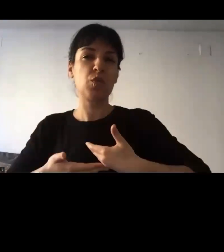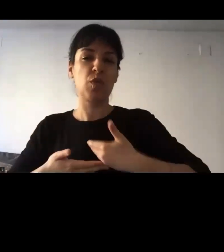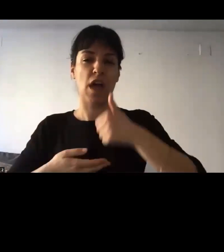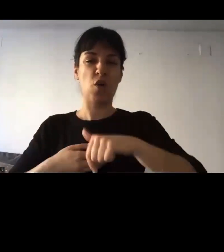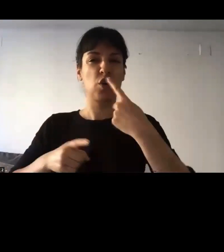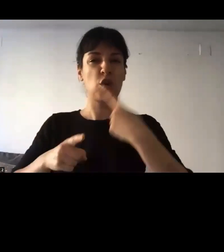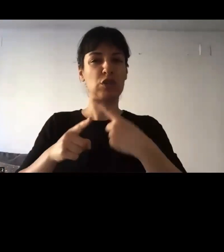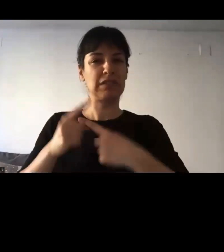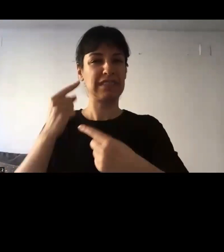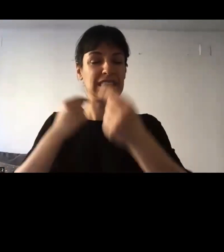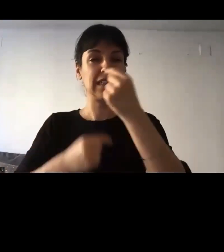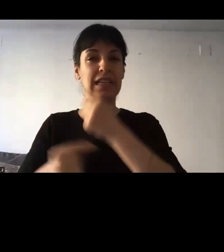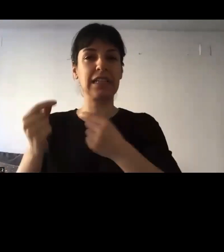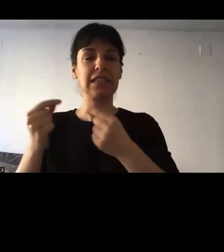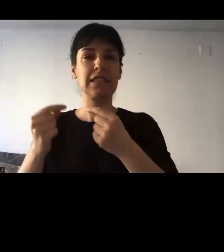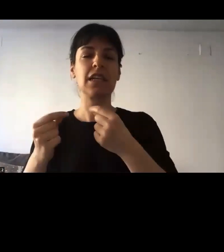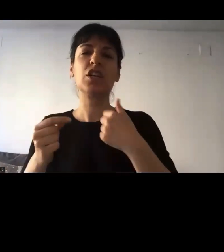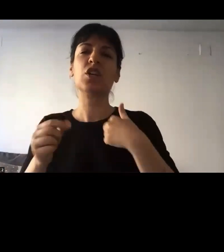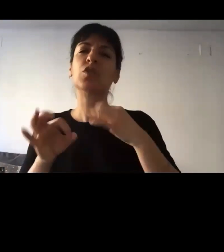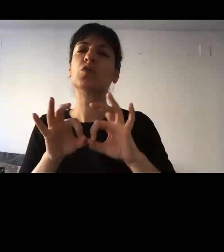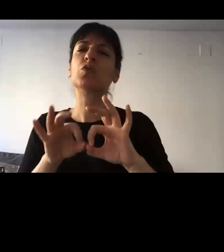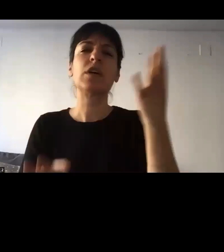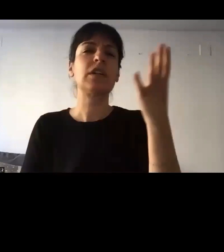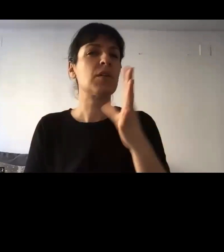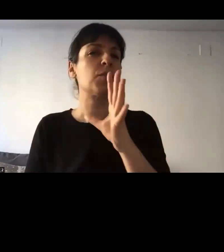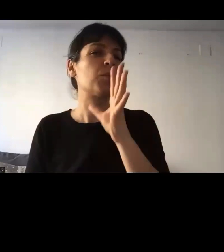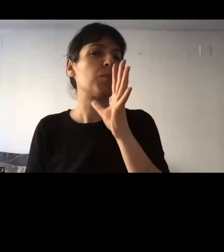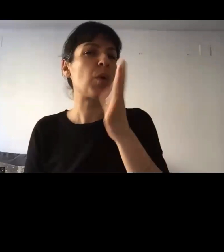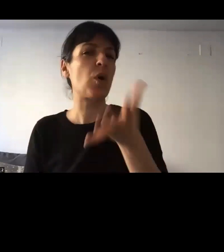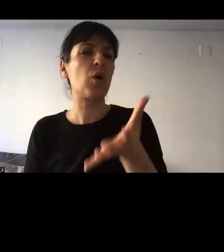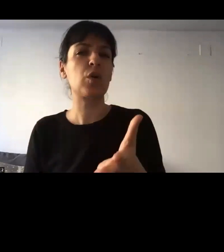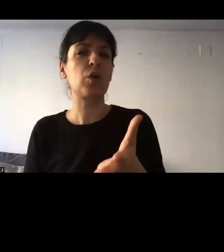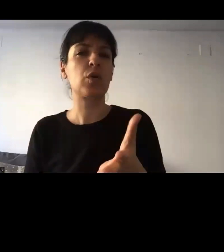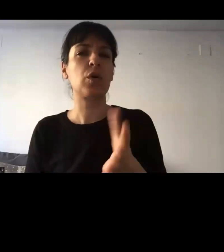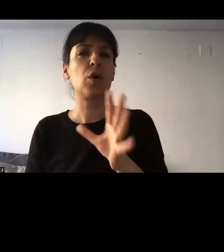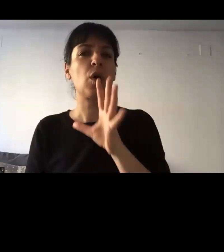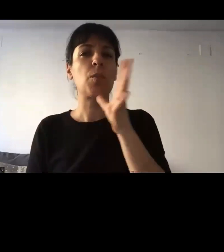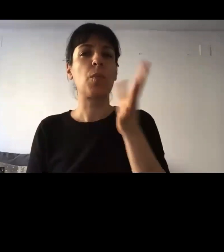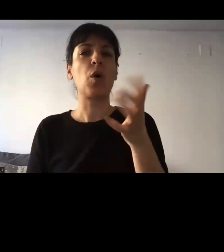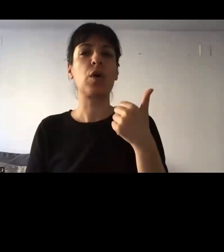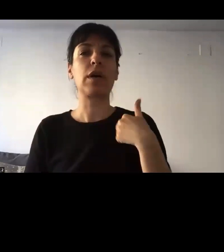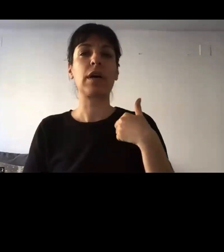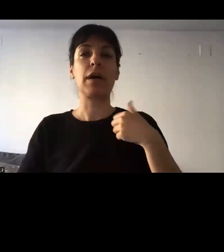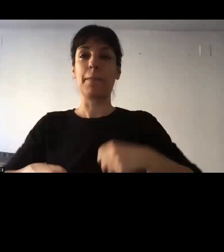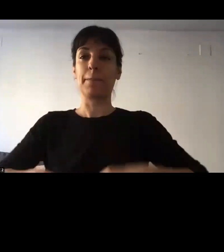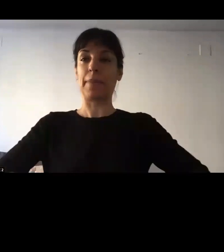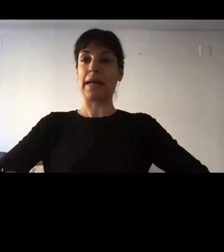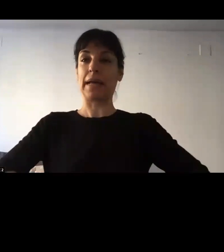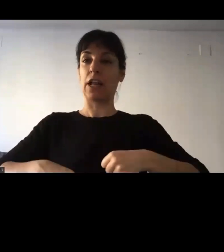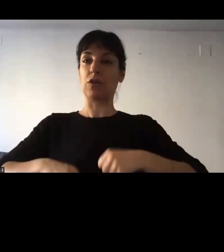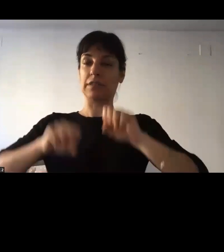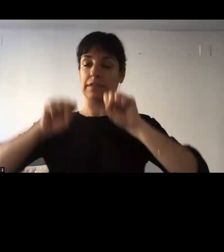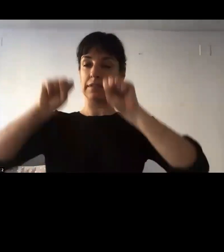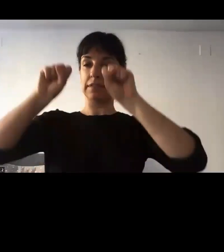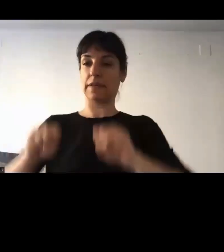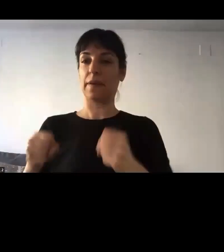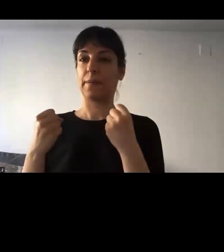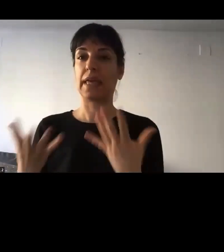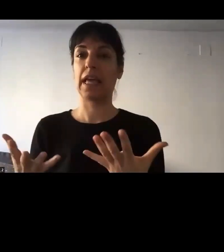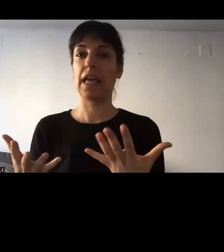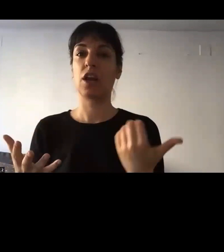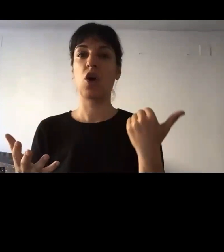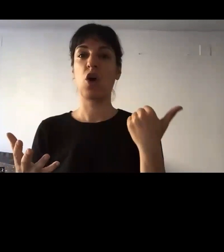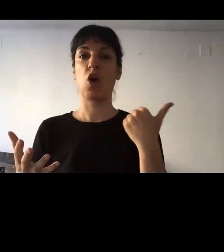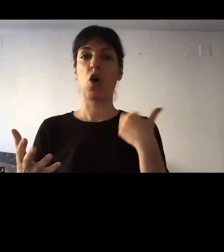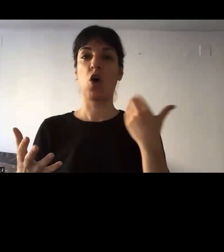mucha suerte, no porque me bajen bien los pantalones o me pongan bien mis órtesis o me calienten